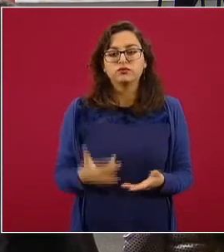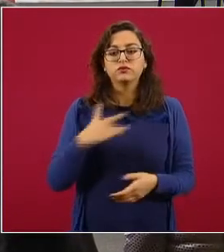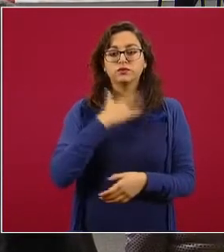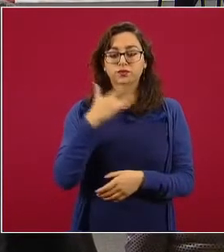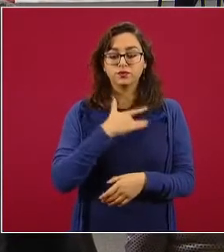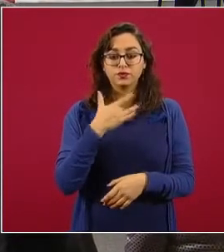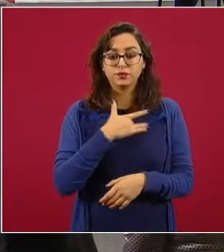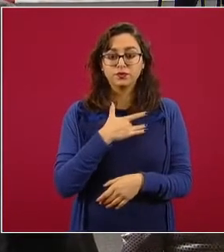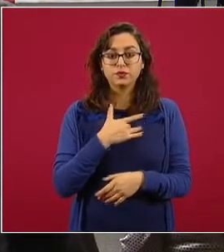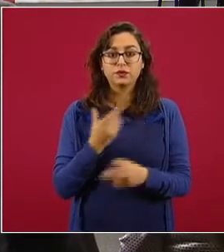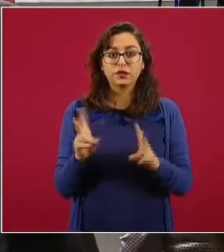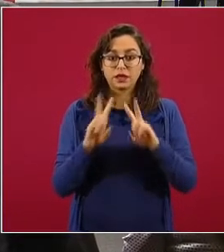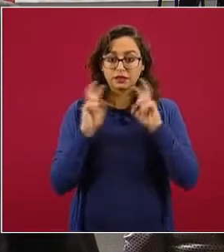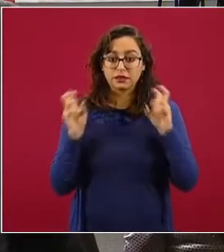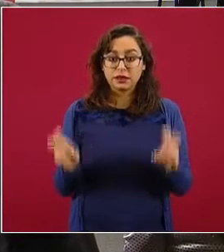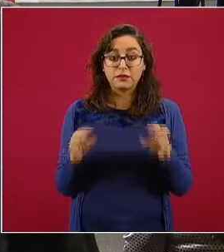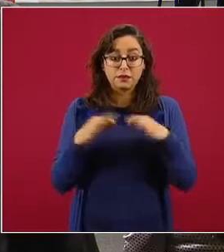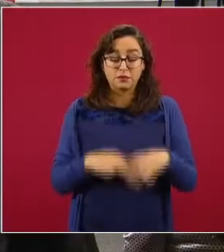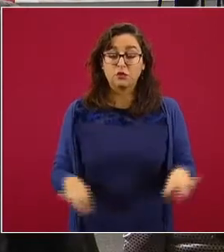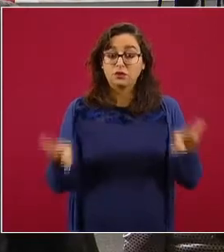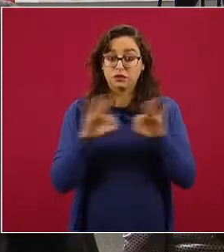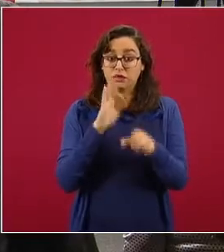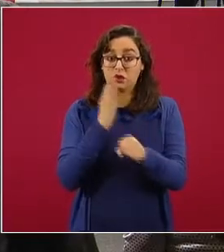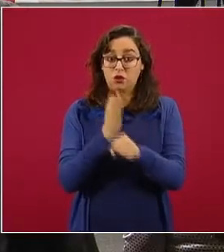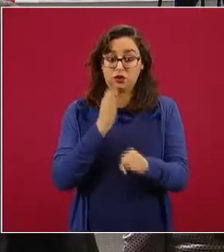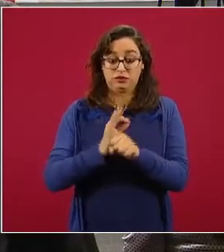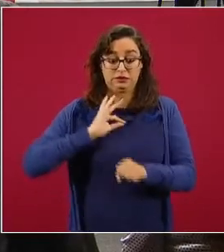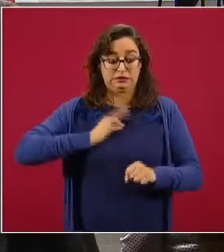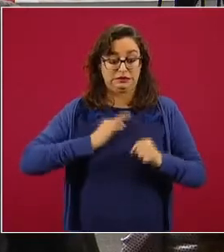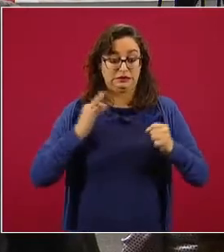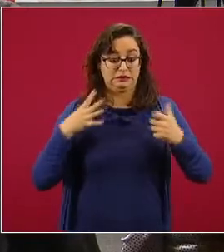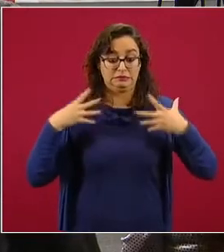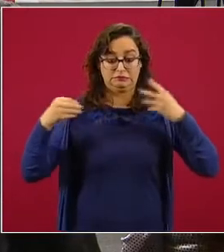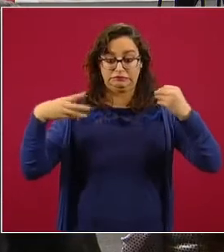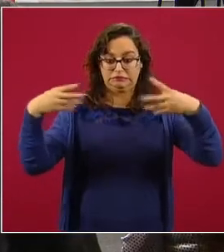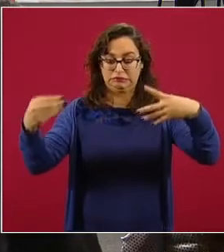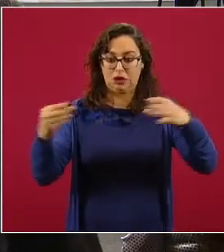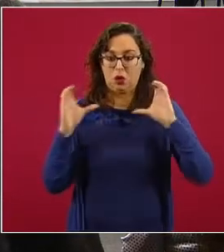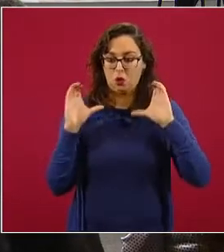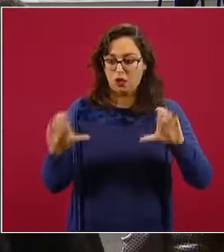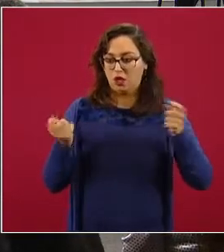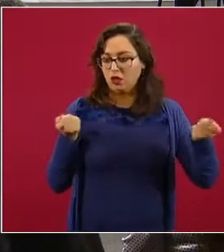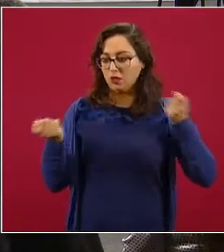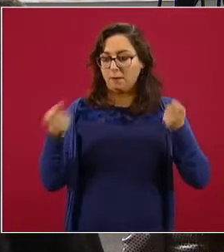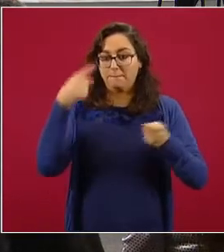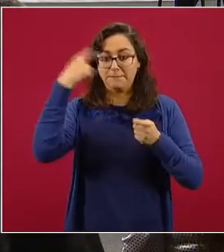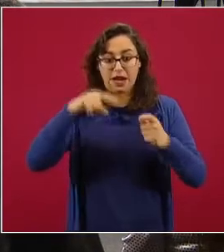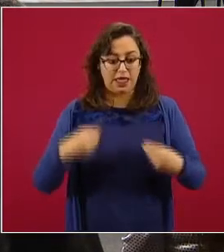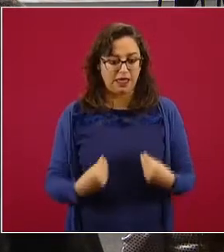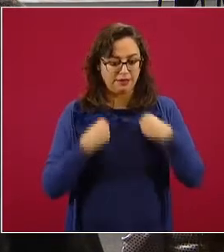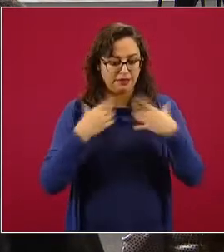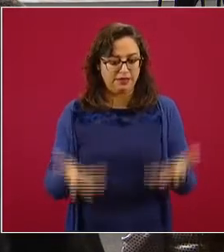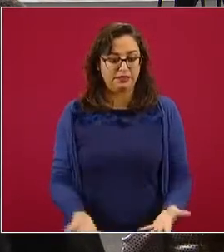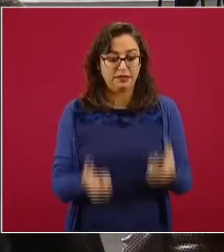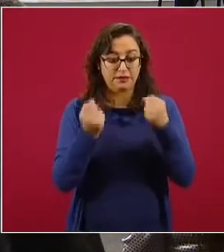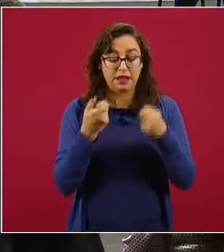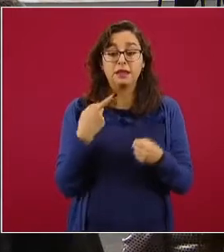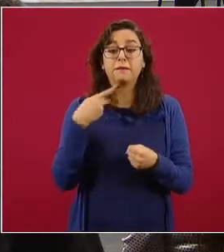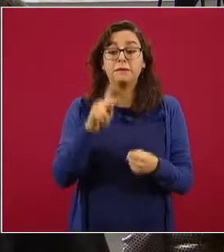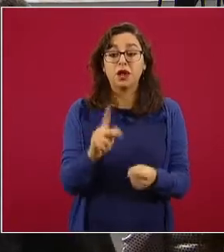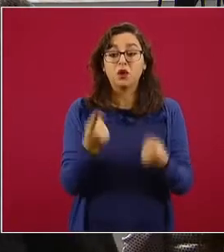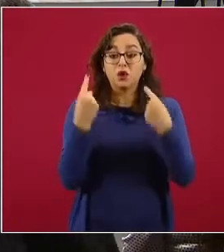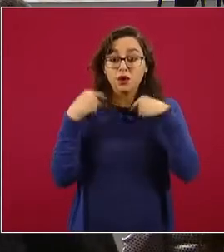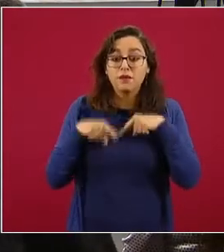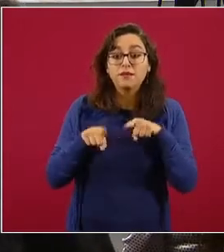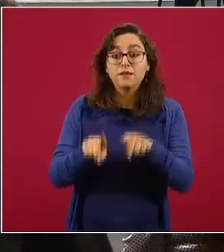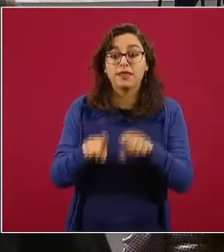es controlar la pandemia y salvar vidas, pero al mismo tiempo tenemos que preparar la recuperación económica y